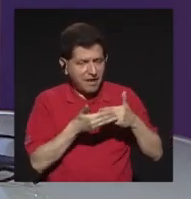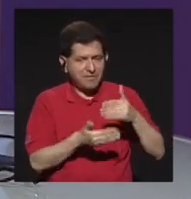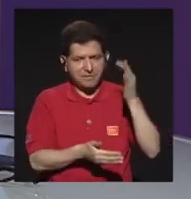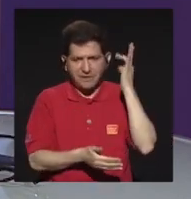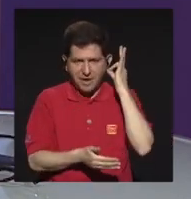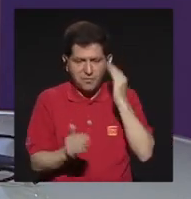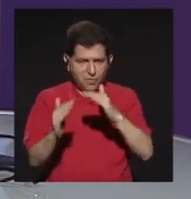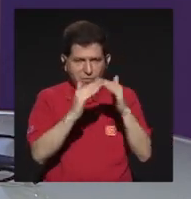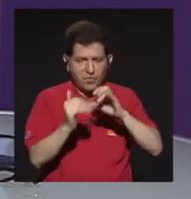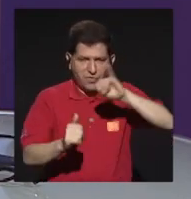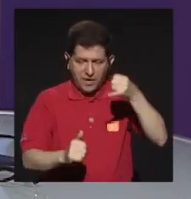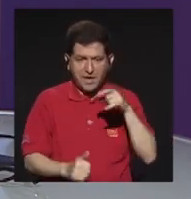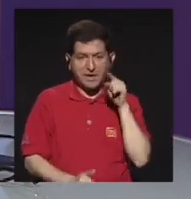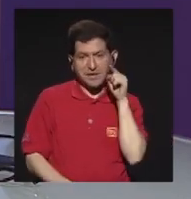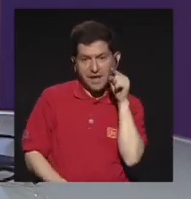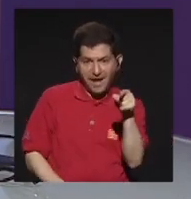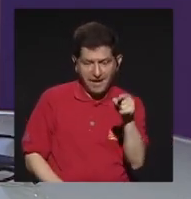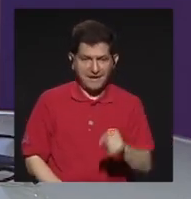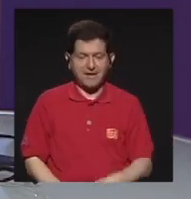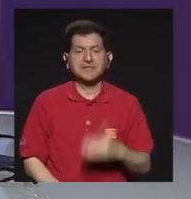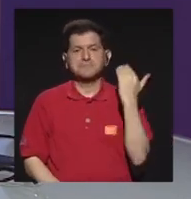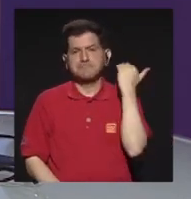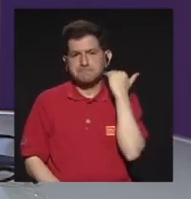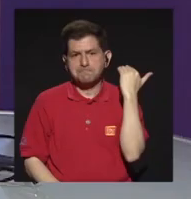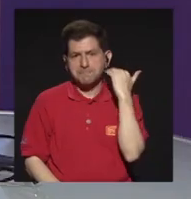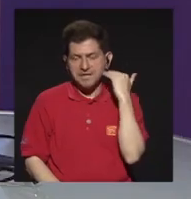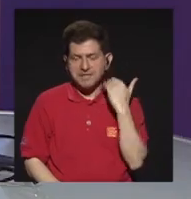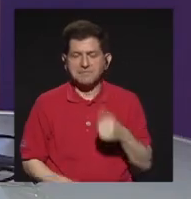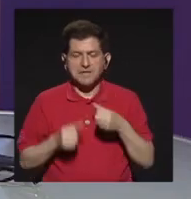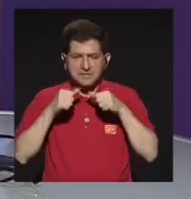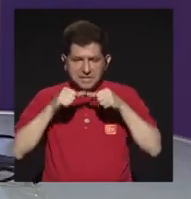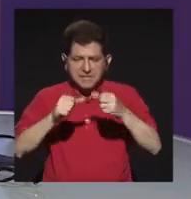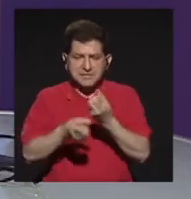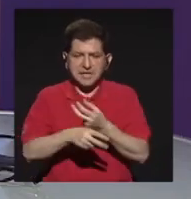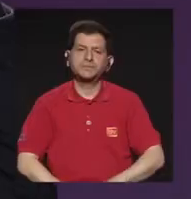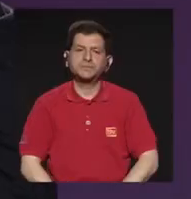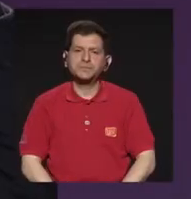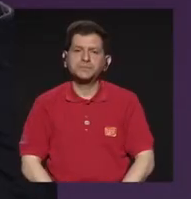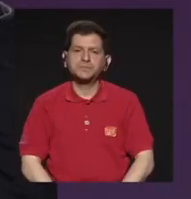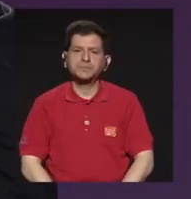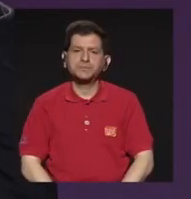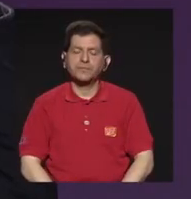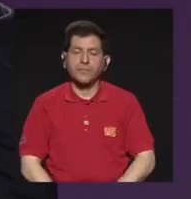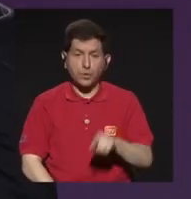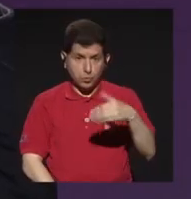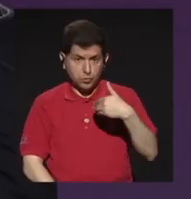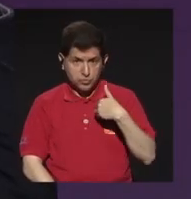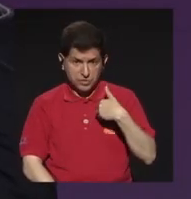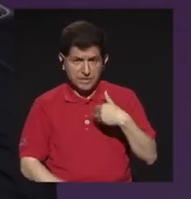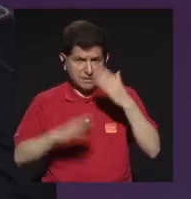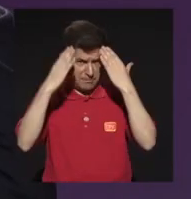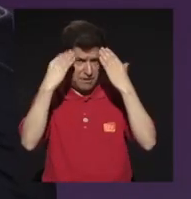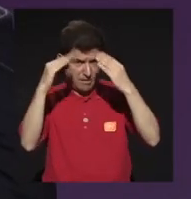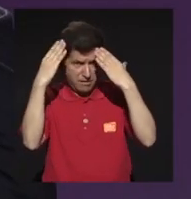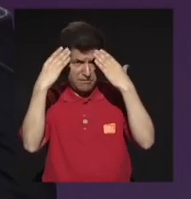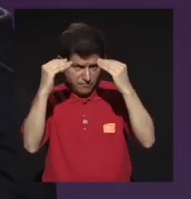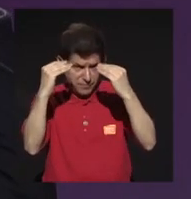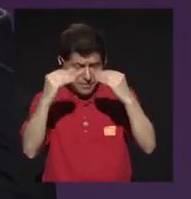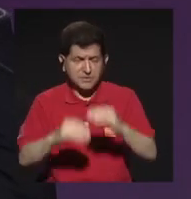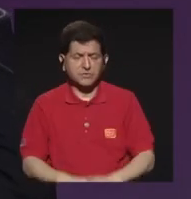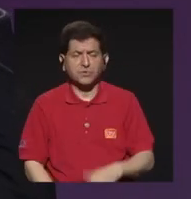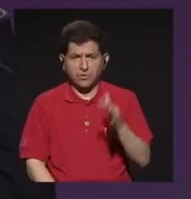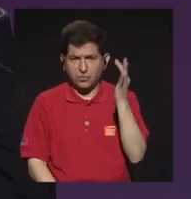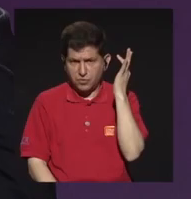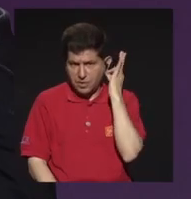mujeres de ciudad y con ellas que son las víctimas sobrevivientes y que claman justicia tú tienes una base de datos siguen las